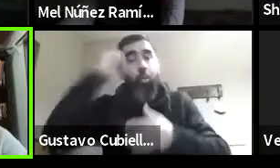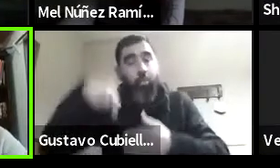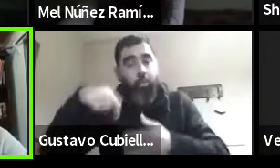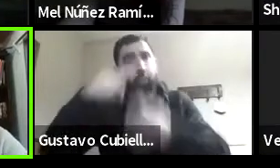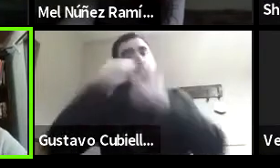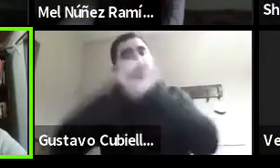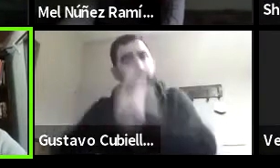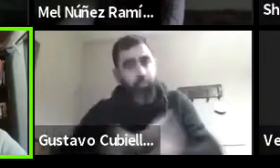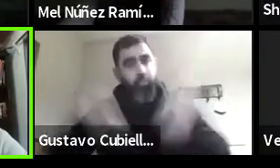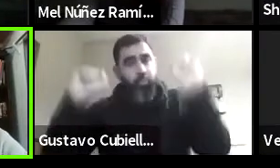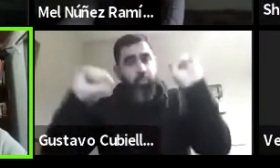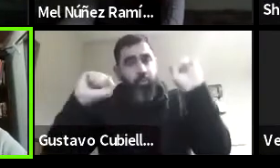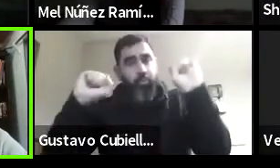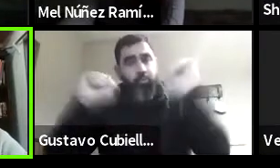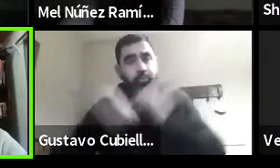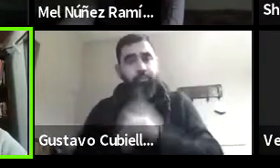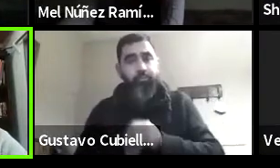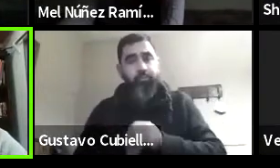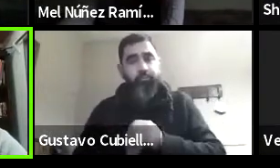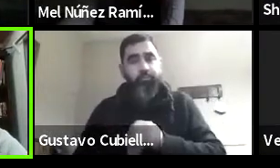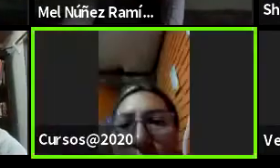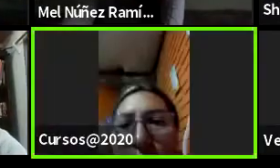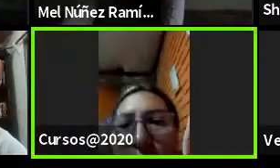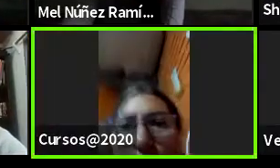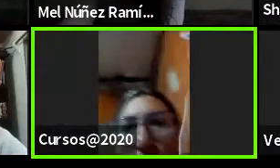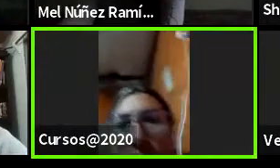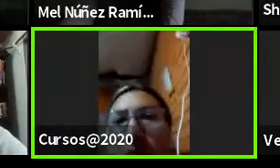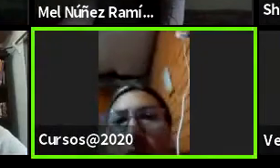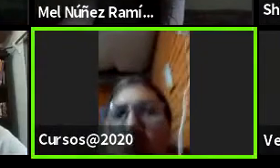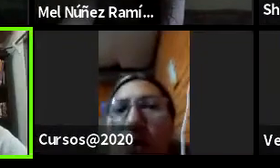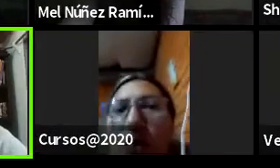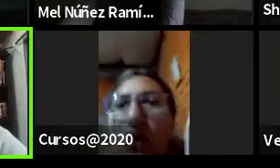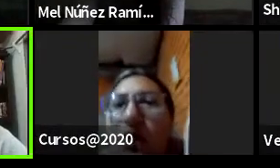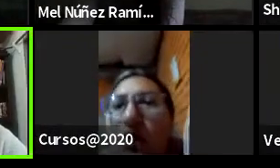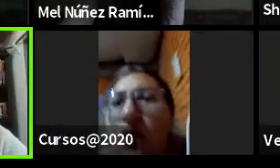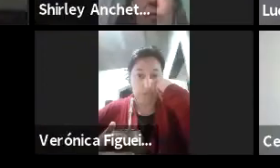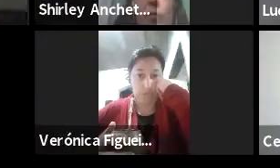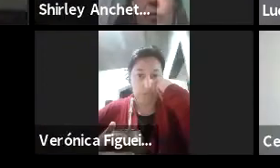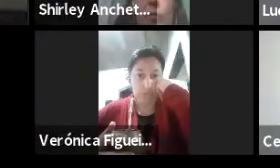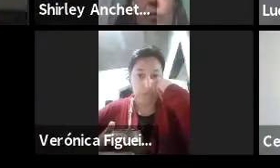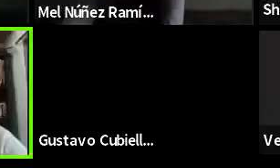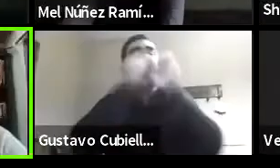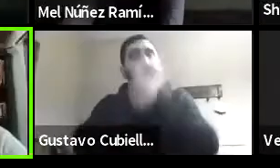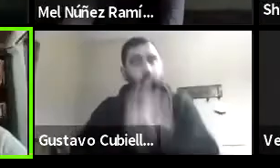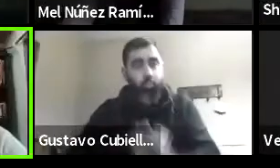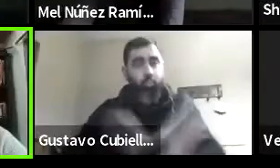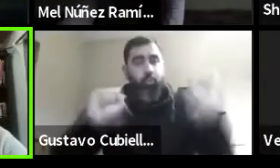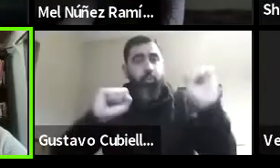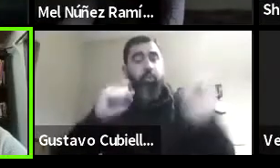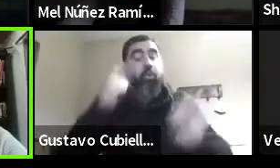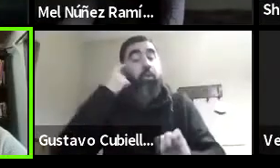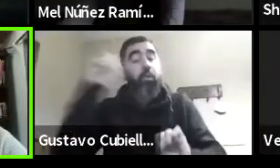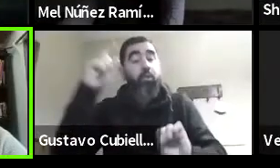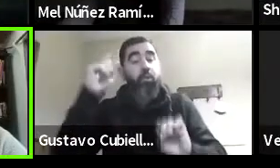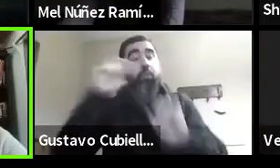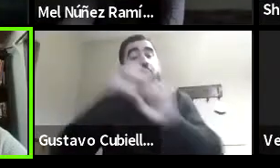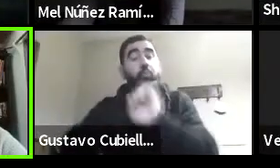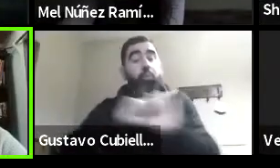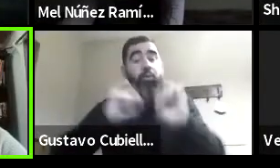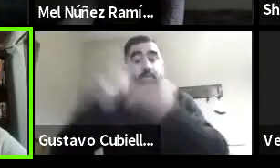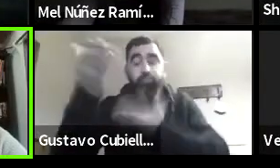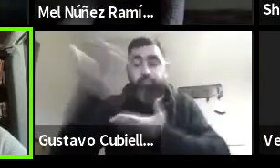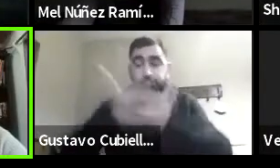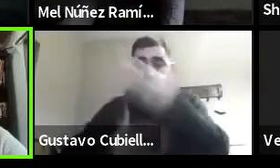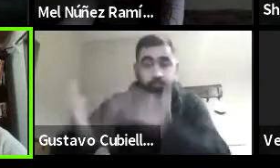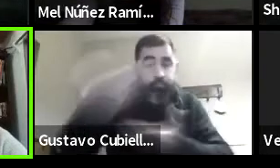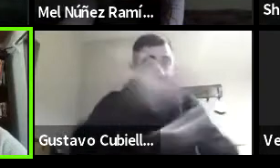preguntas, opinar, lo que ustedes entiendan necesario, que la idea justamente es poder socializar e